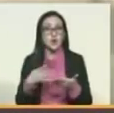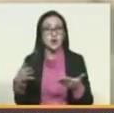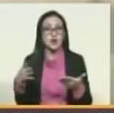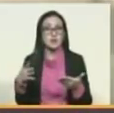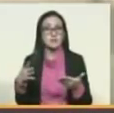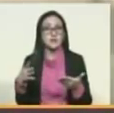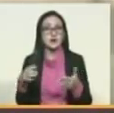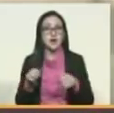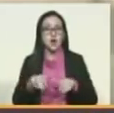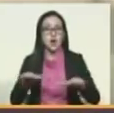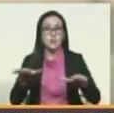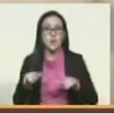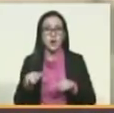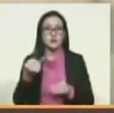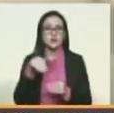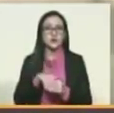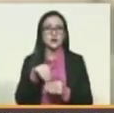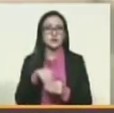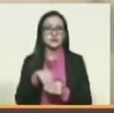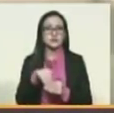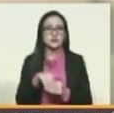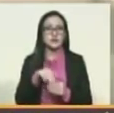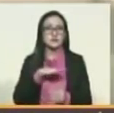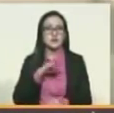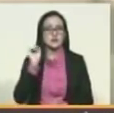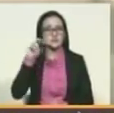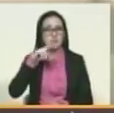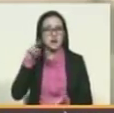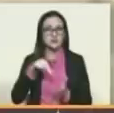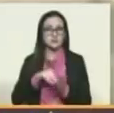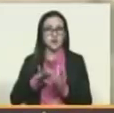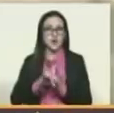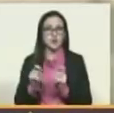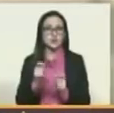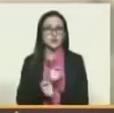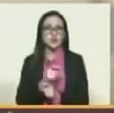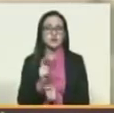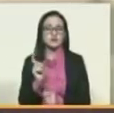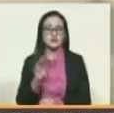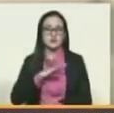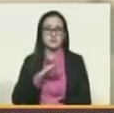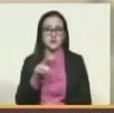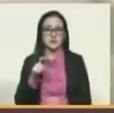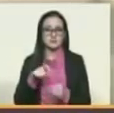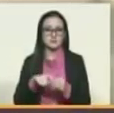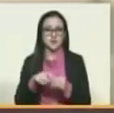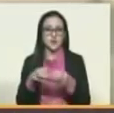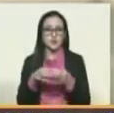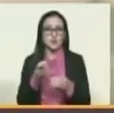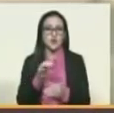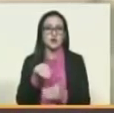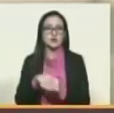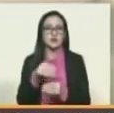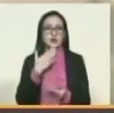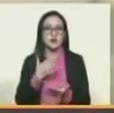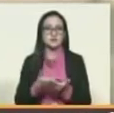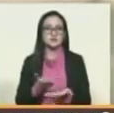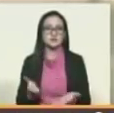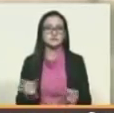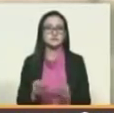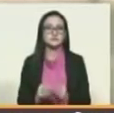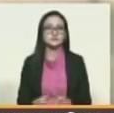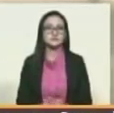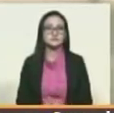de convocatoria electoral por parte de la Asamblea Nacional Constituyente y también por parte del Poder Electoral. Gracias.